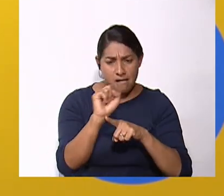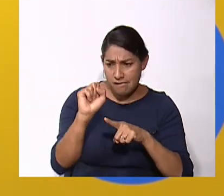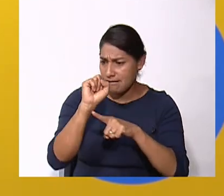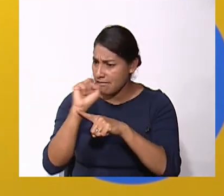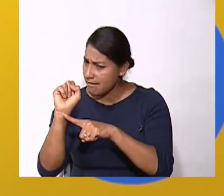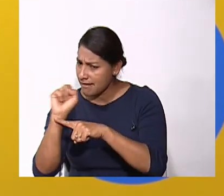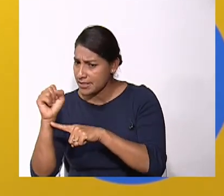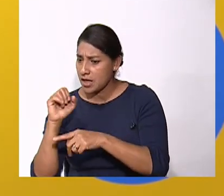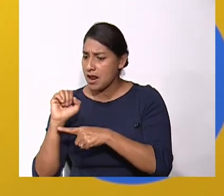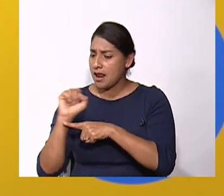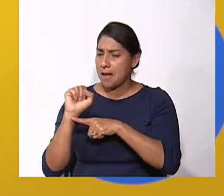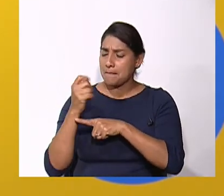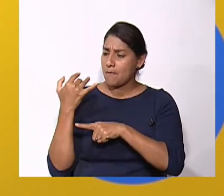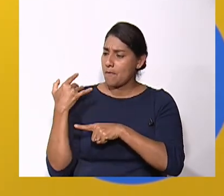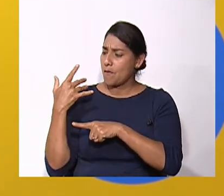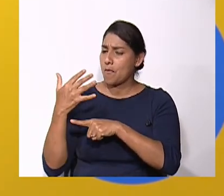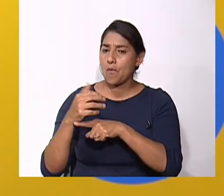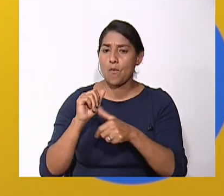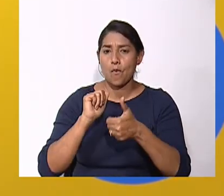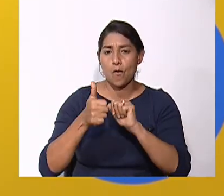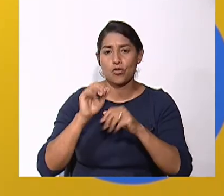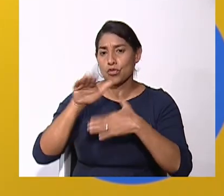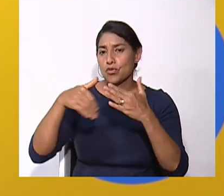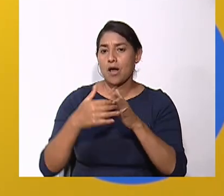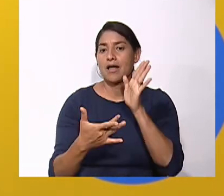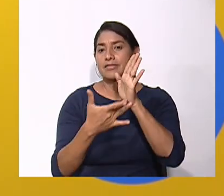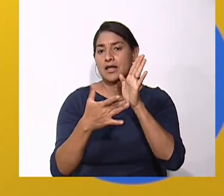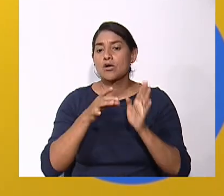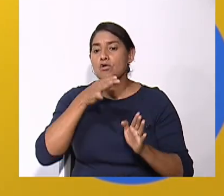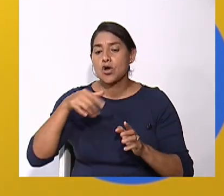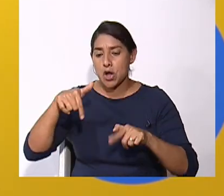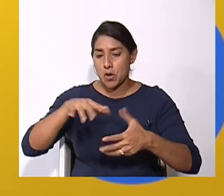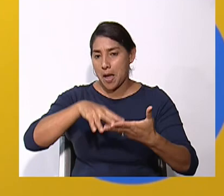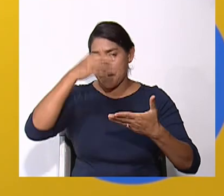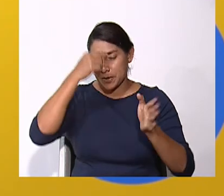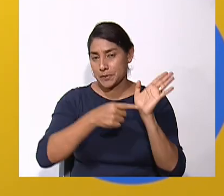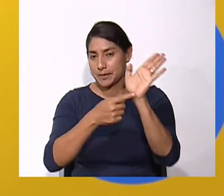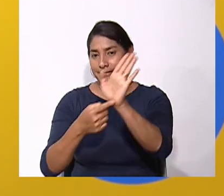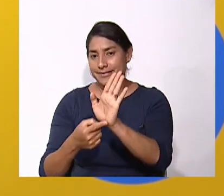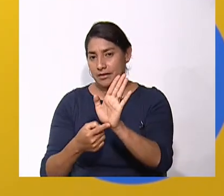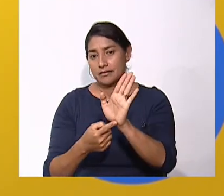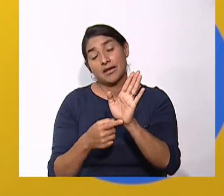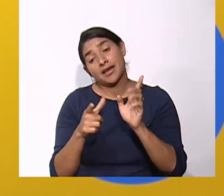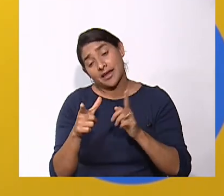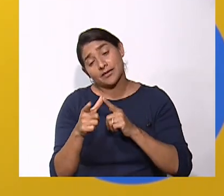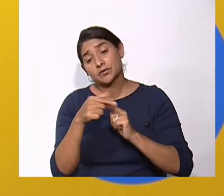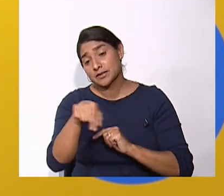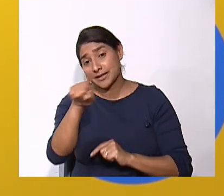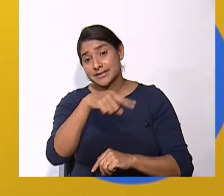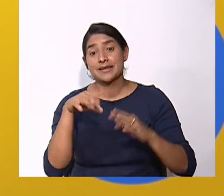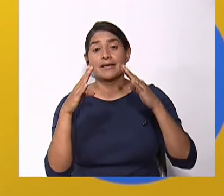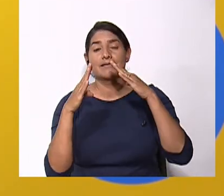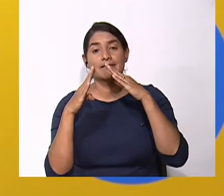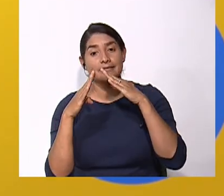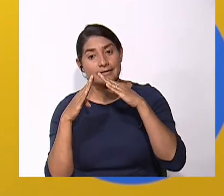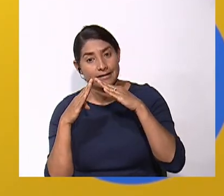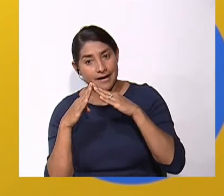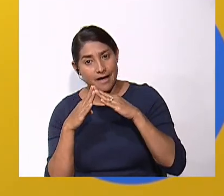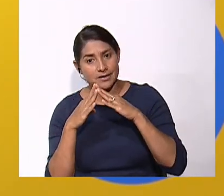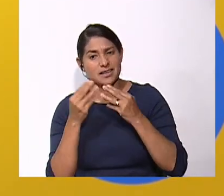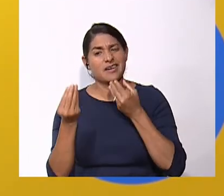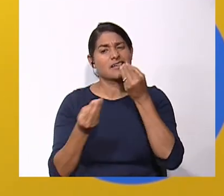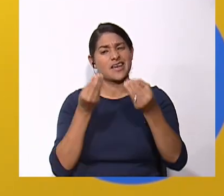practicado el ejercicio con las técnicas que les he presentado. Así que en casa ustedes Van